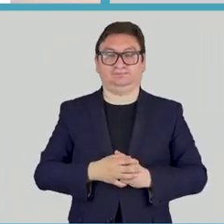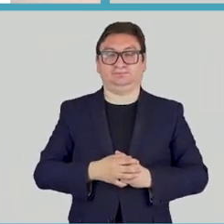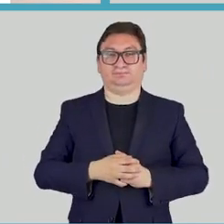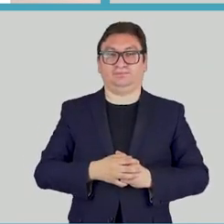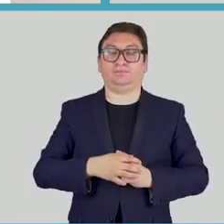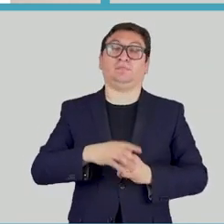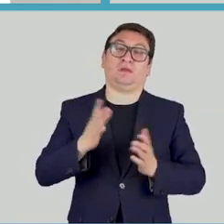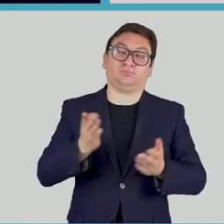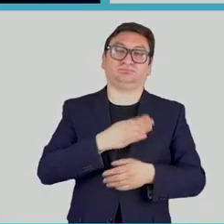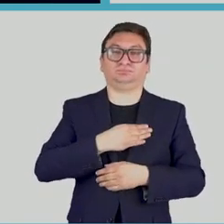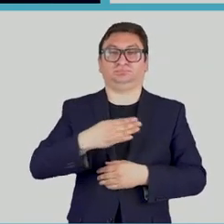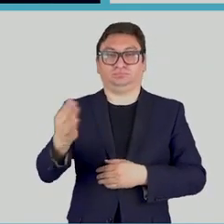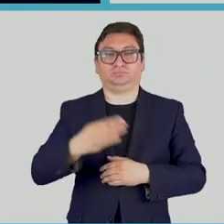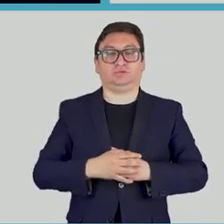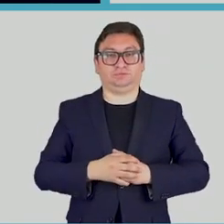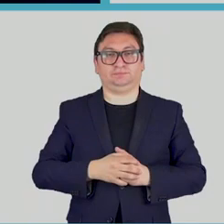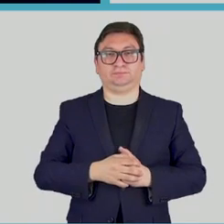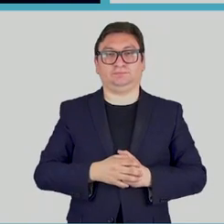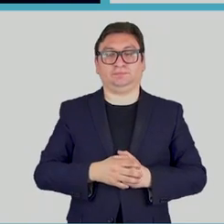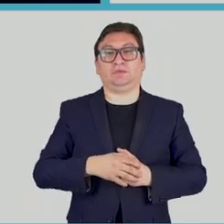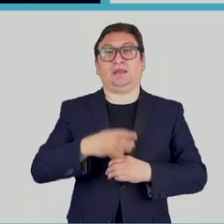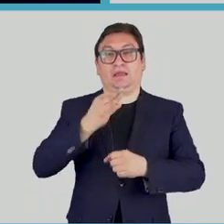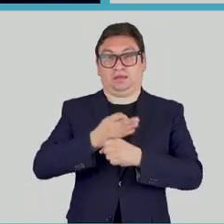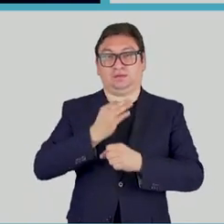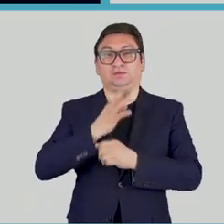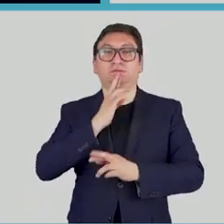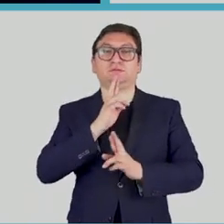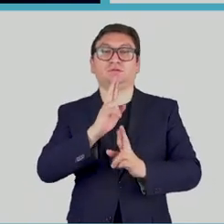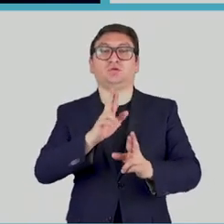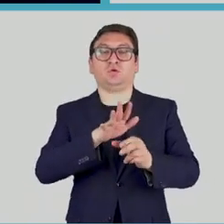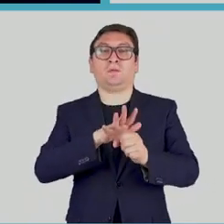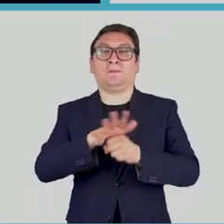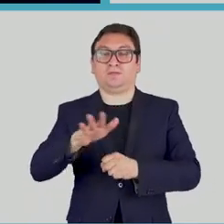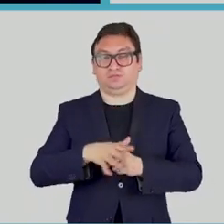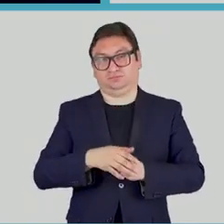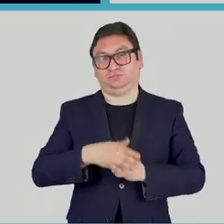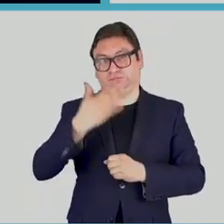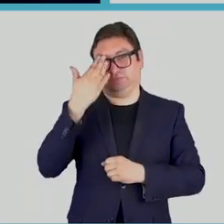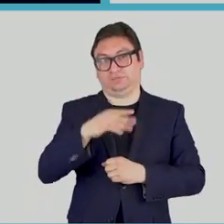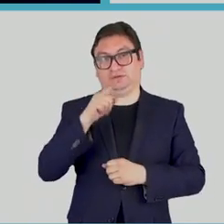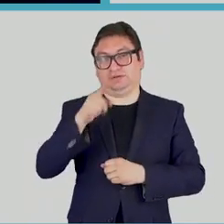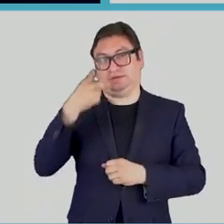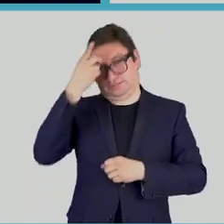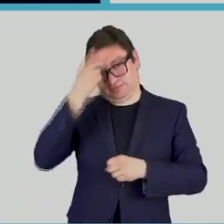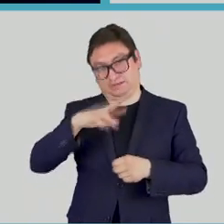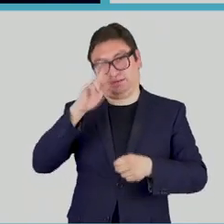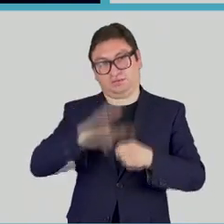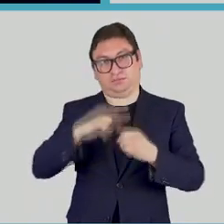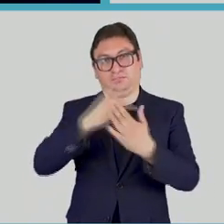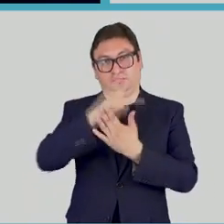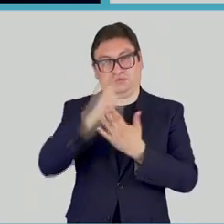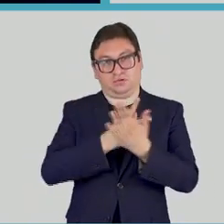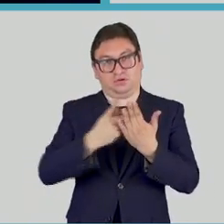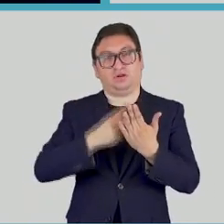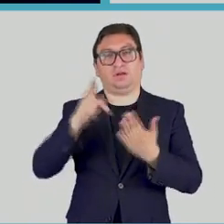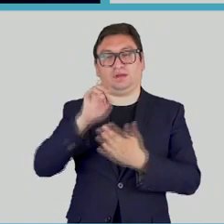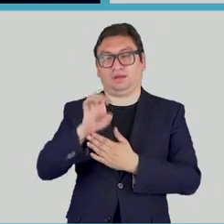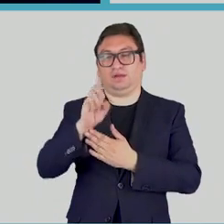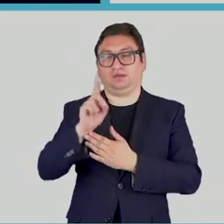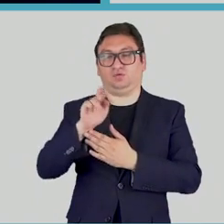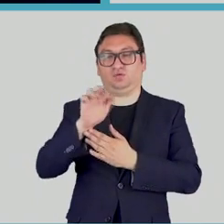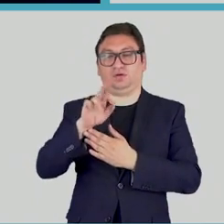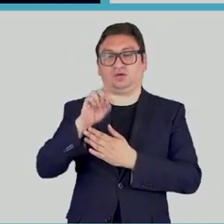atención Pues bueno aquí la respuesta también en este caso del director de programación